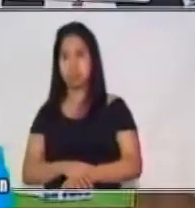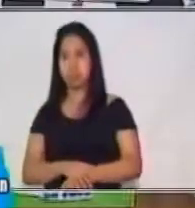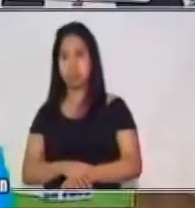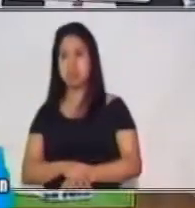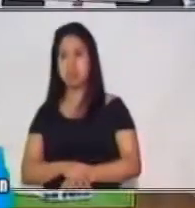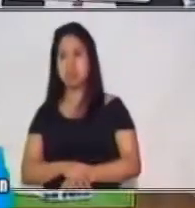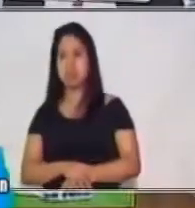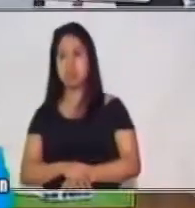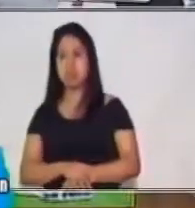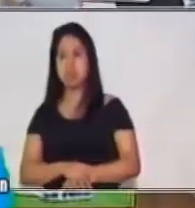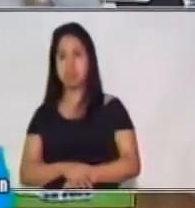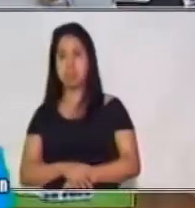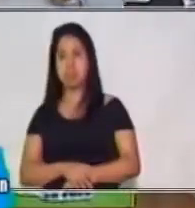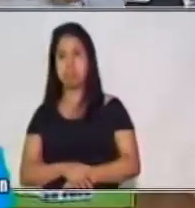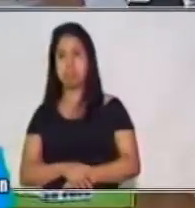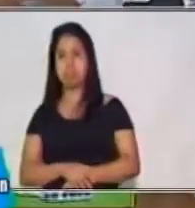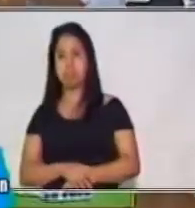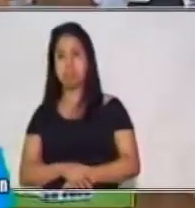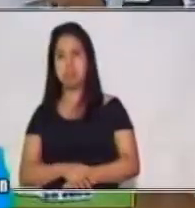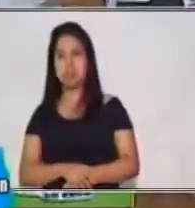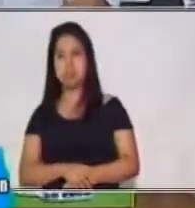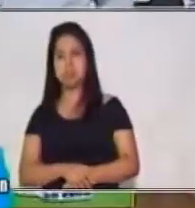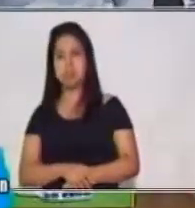Los 3 deportes